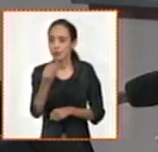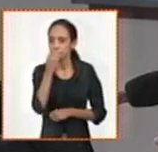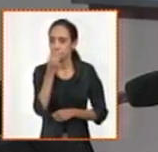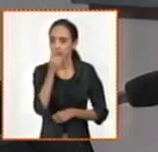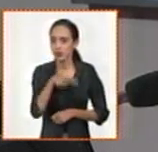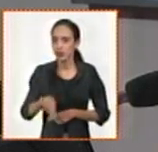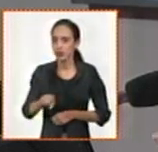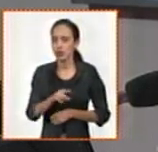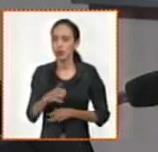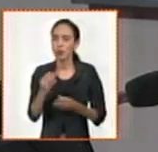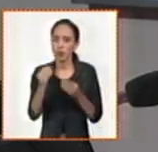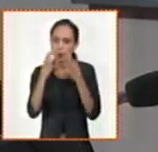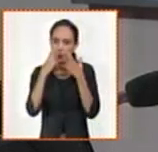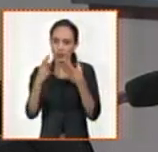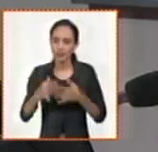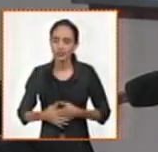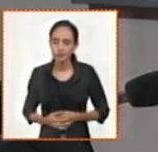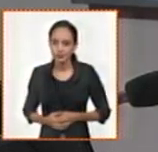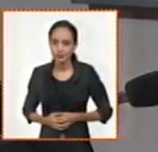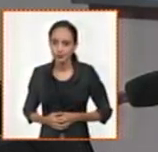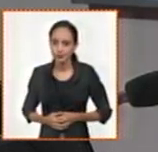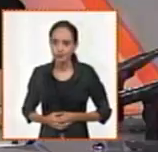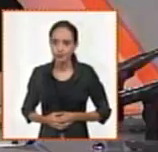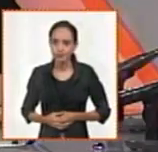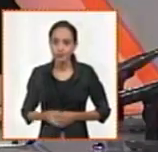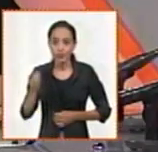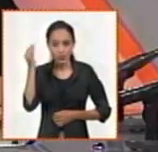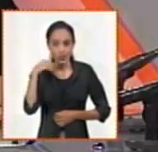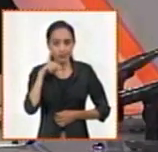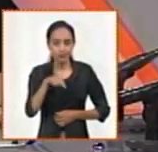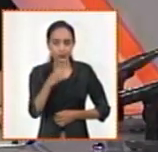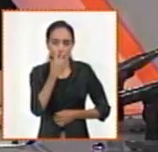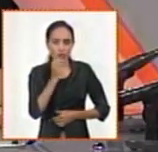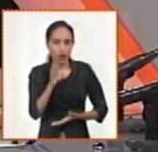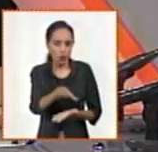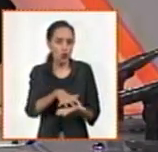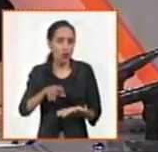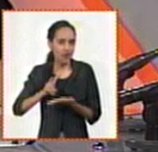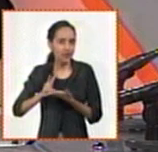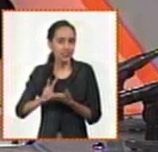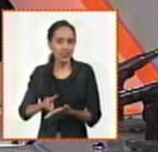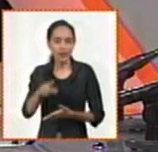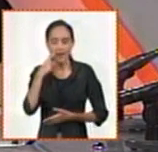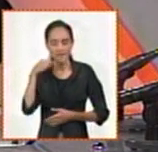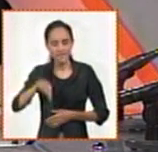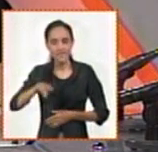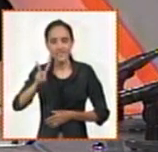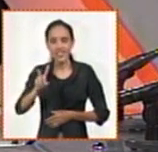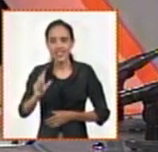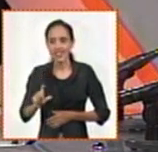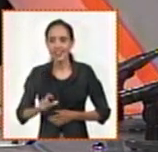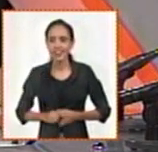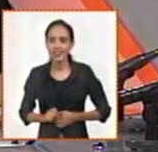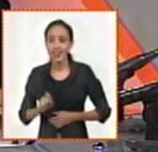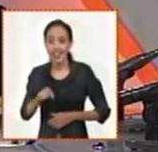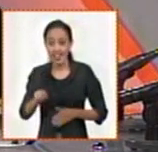del territorio tan importante. Yo sé que a Nils le va a gustar el lugar a donde vamos ahora. Vamos a Villa Clara, donde estudió,